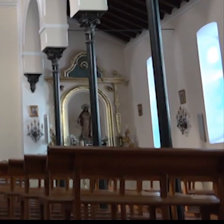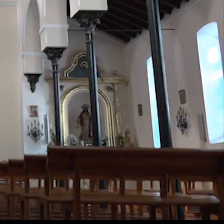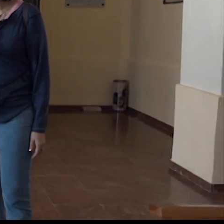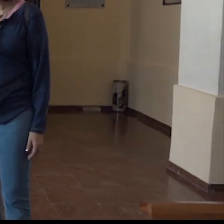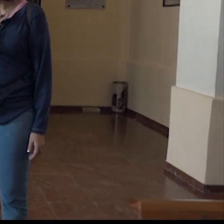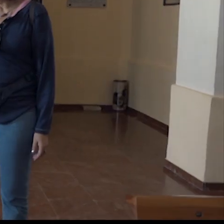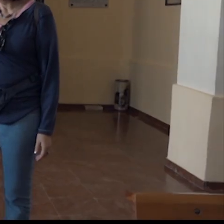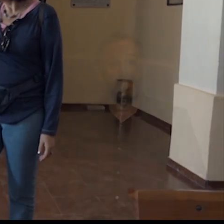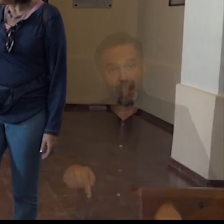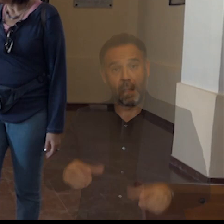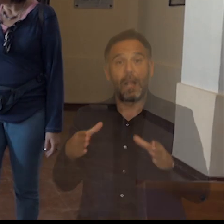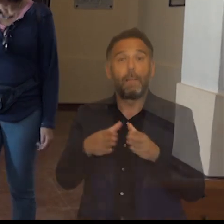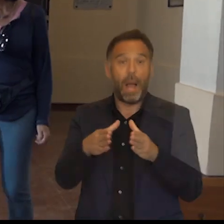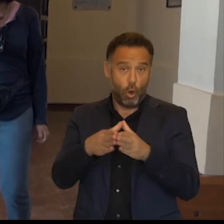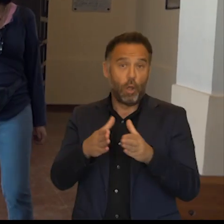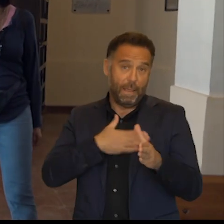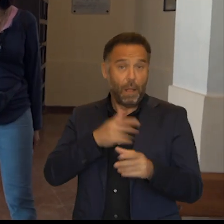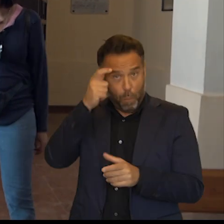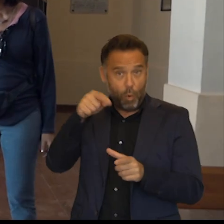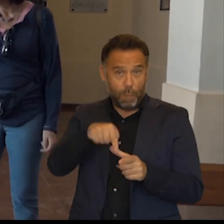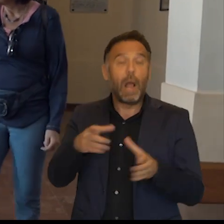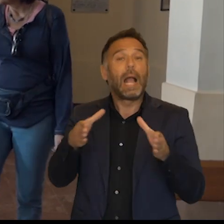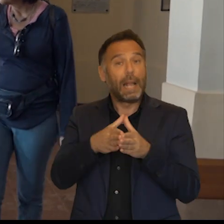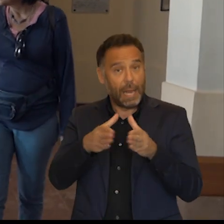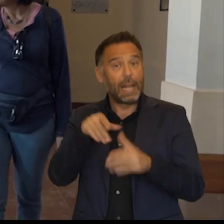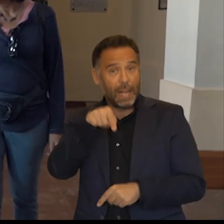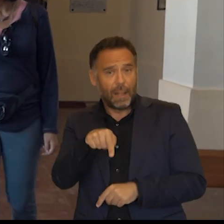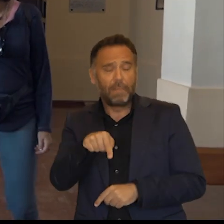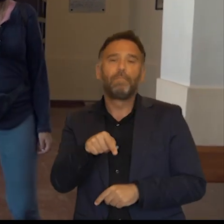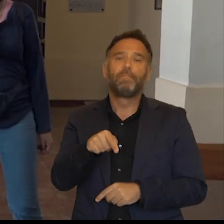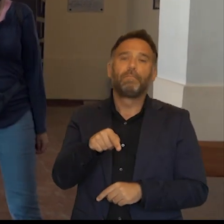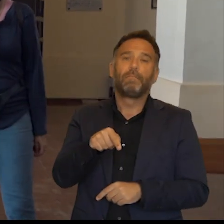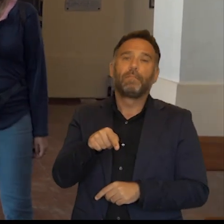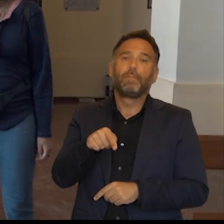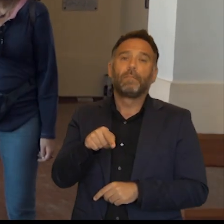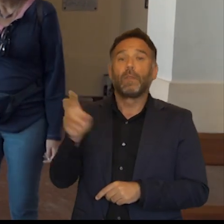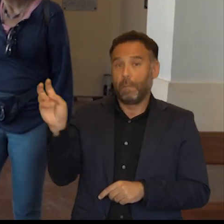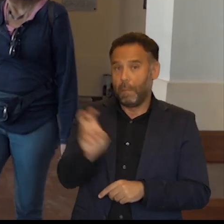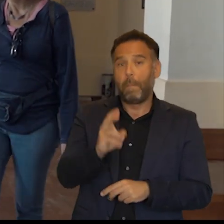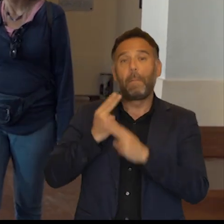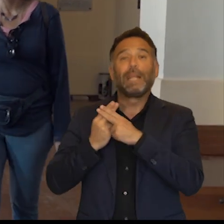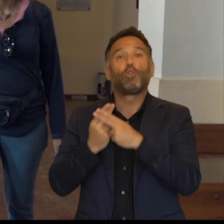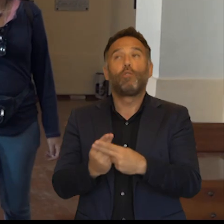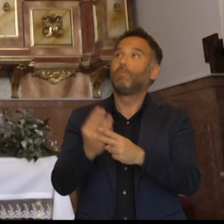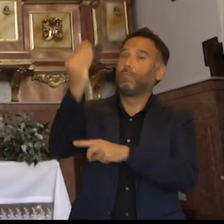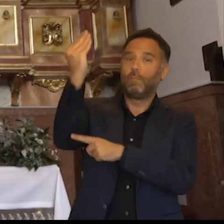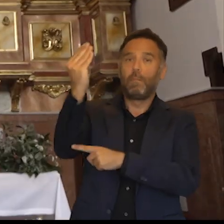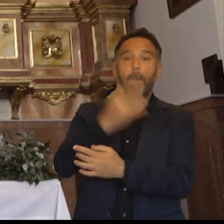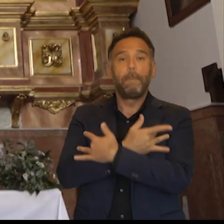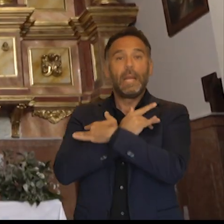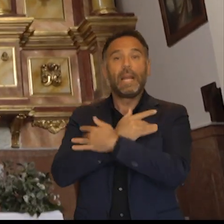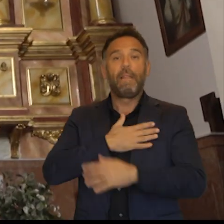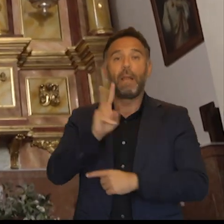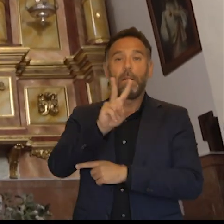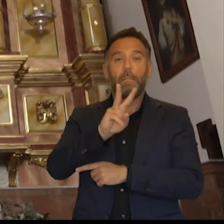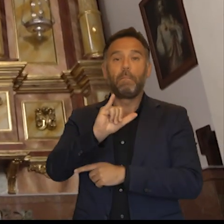Estamos aquí en la parroquia de nuestro pueblo. Esta parroquia está presidida por nuestra patrona, que es la Virgen de las Virtudes, que la podemos ver en